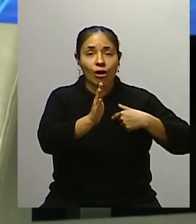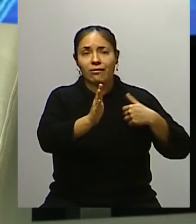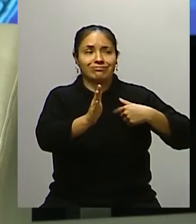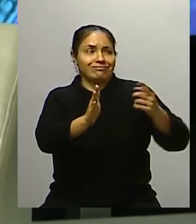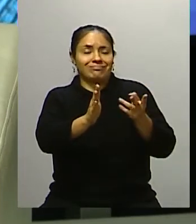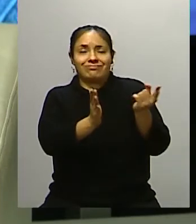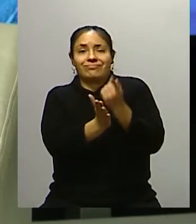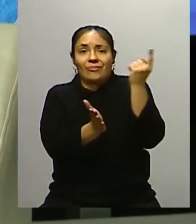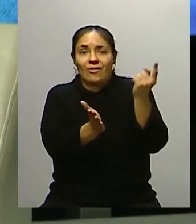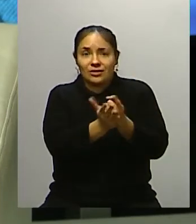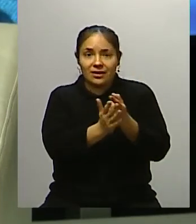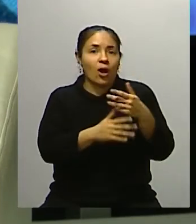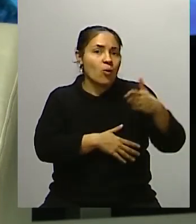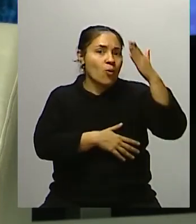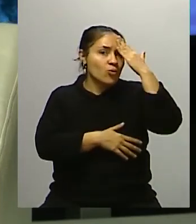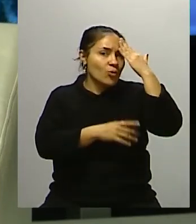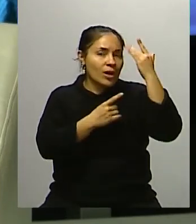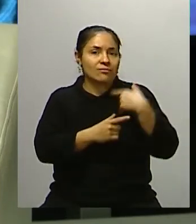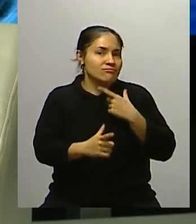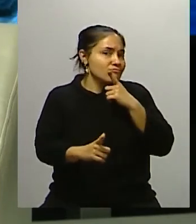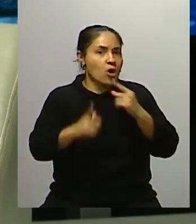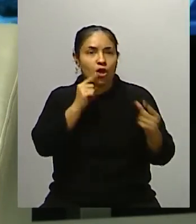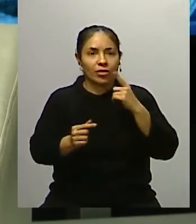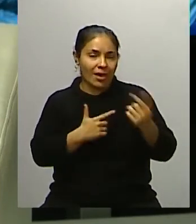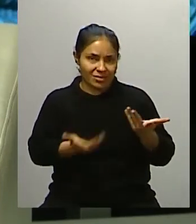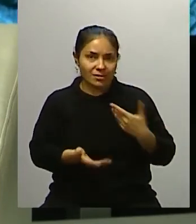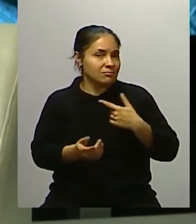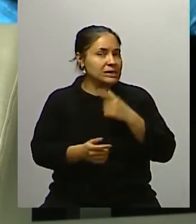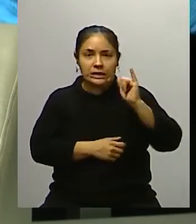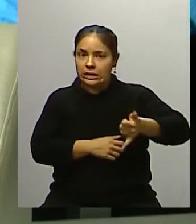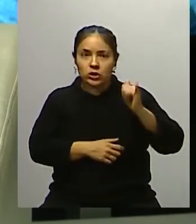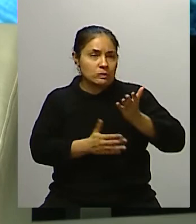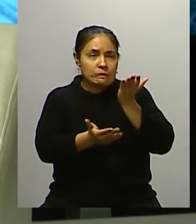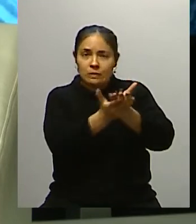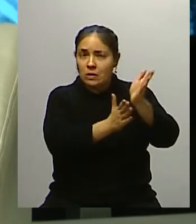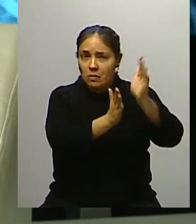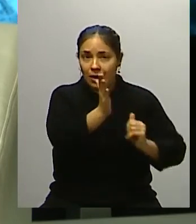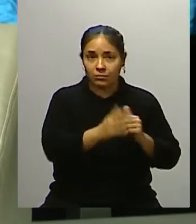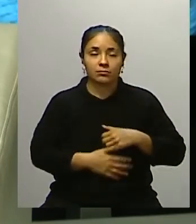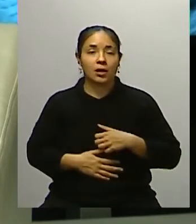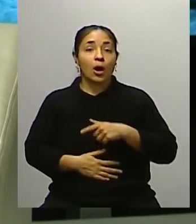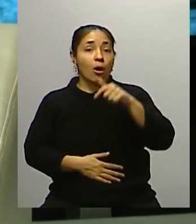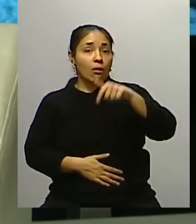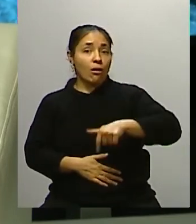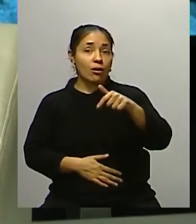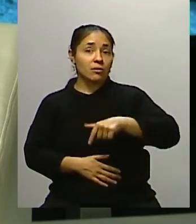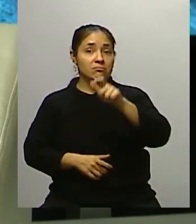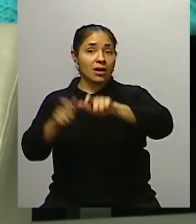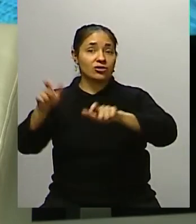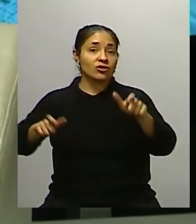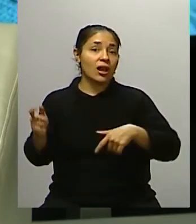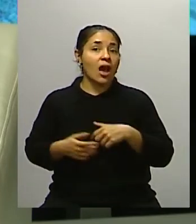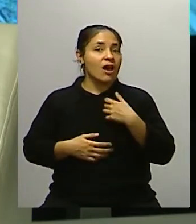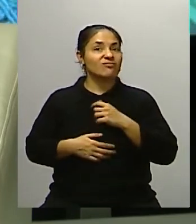generalmente había otra cultura en cuanto al reclamo de los derechos que hacía cada persona en particular. Hoy por hoy las personas hasta inclusive piensan que es